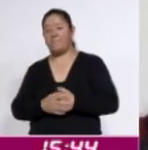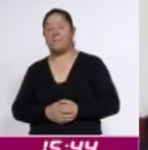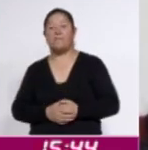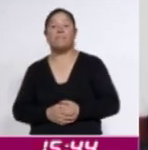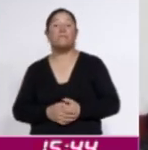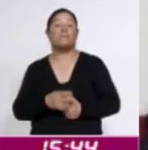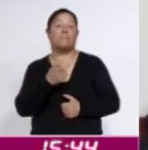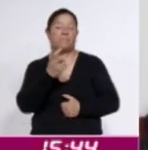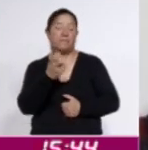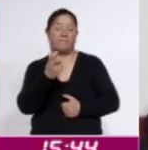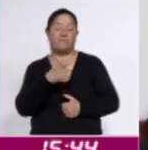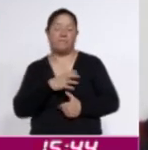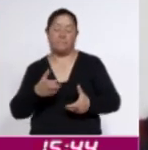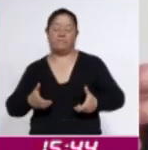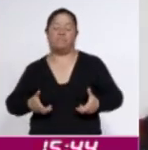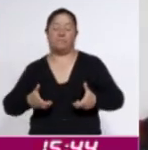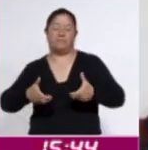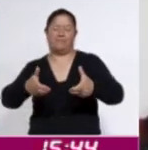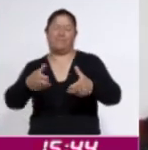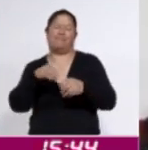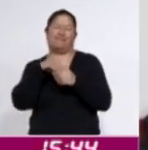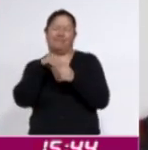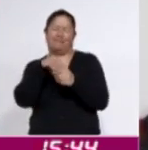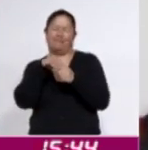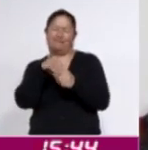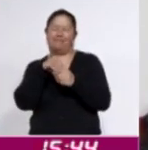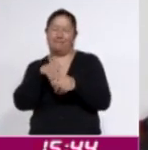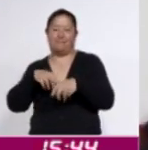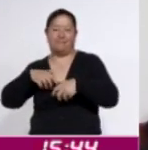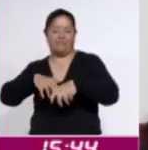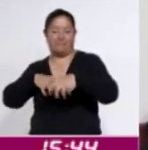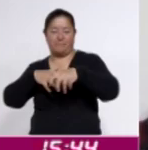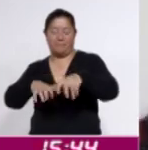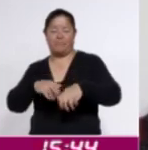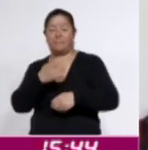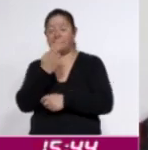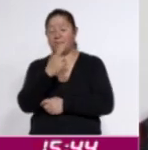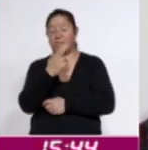las carreteras llenas de peregrinos el día 9,